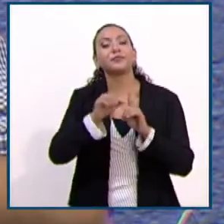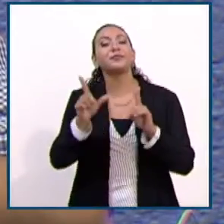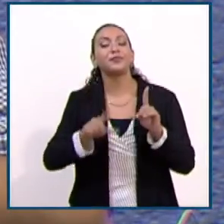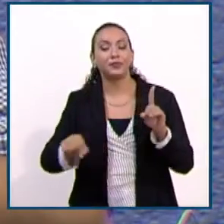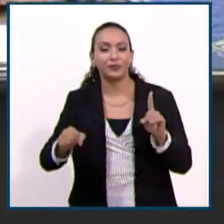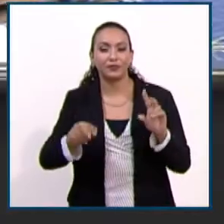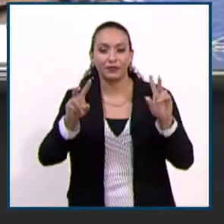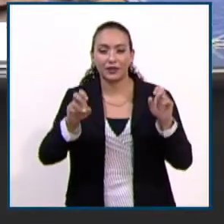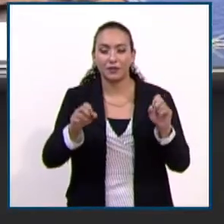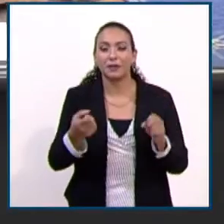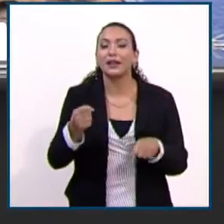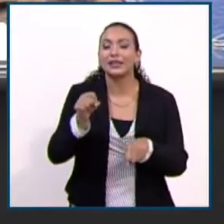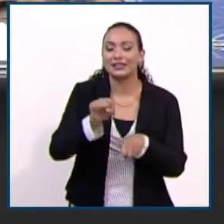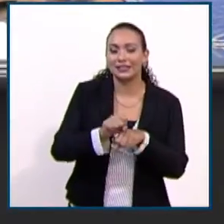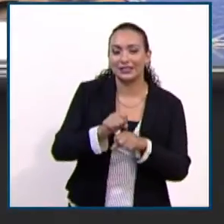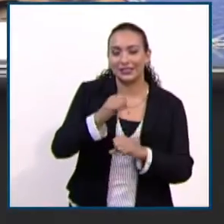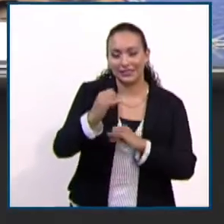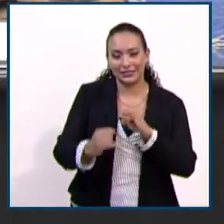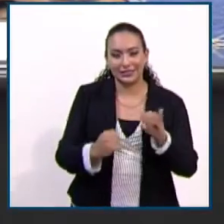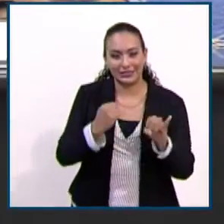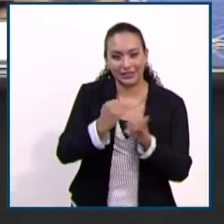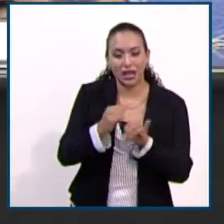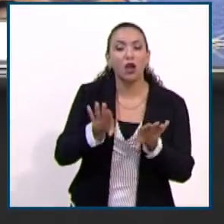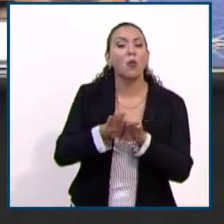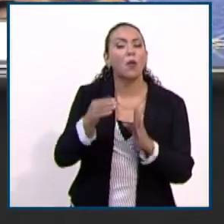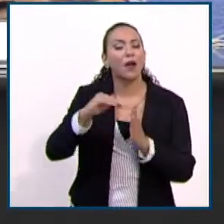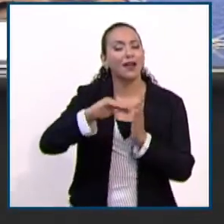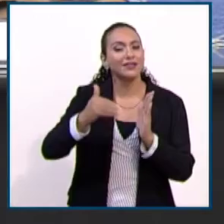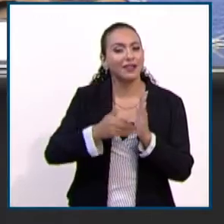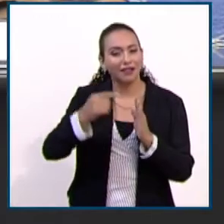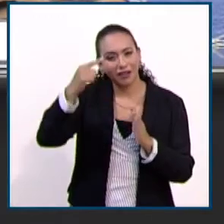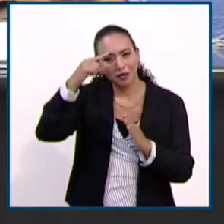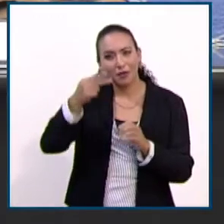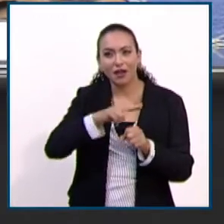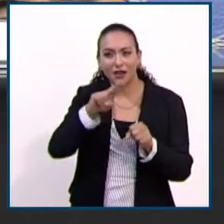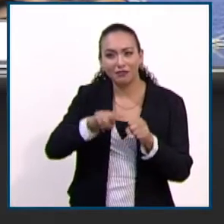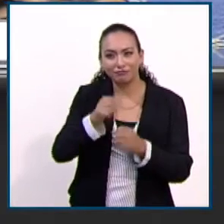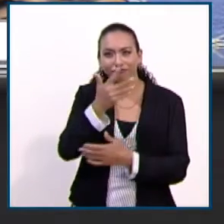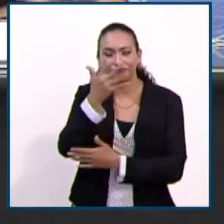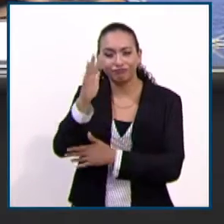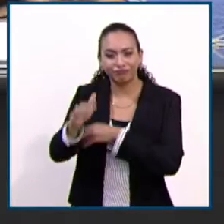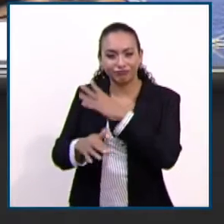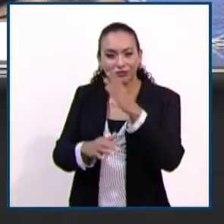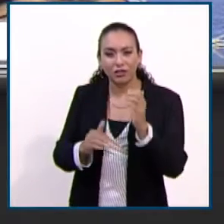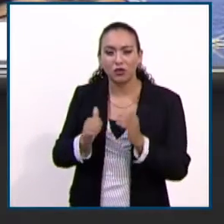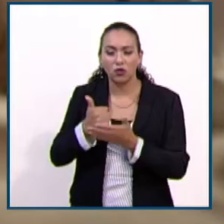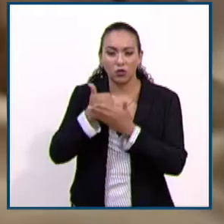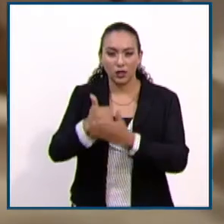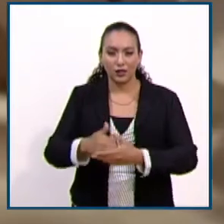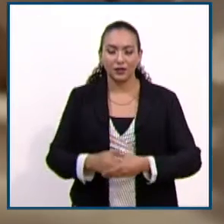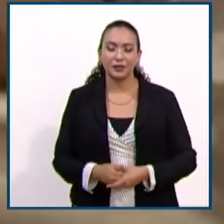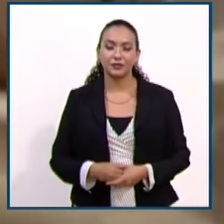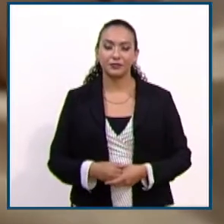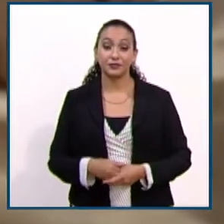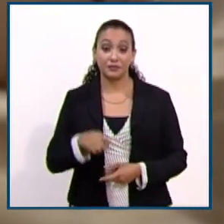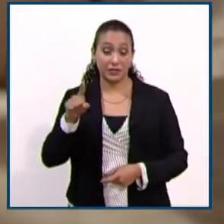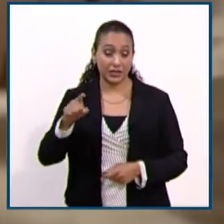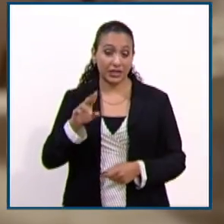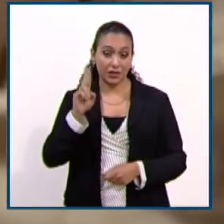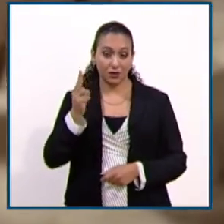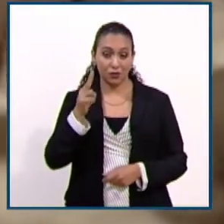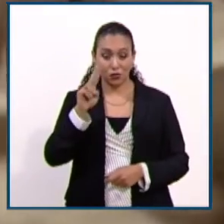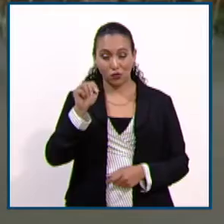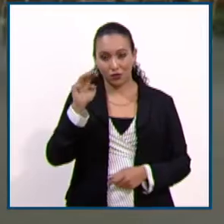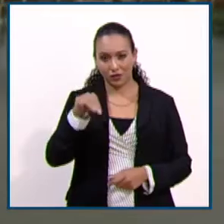Seminario Internacional Litigación Ambiental Estratégica en el Instituto de Investigaciones Jurídicas de la UNAM. Explicó algunos